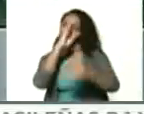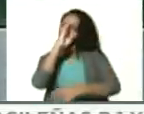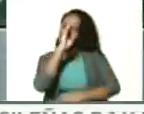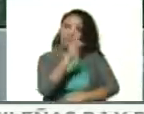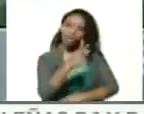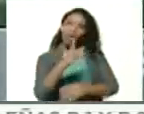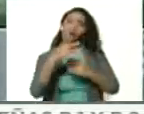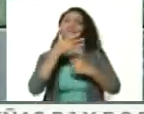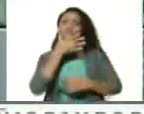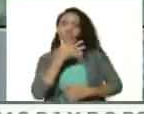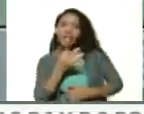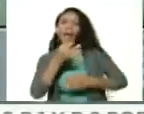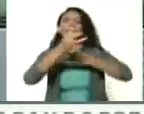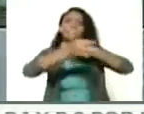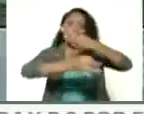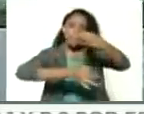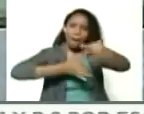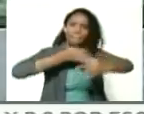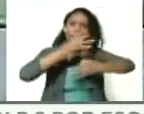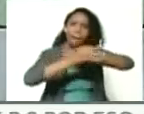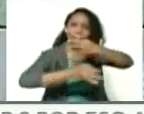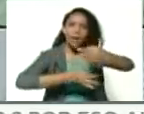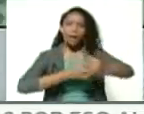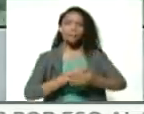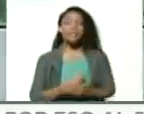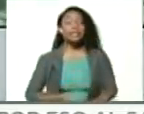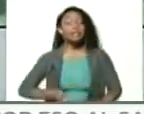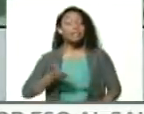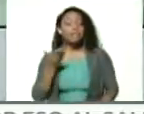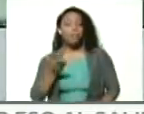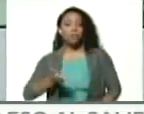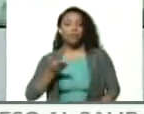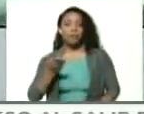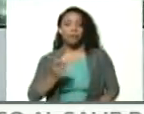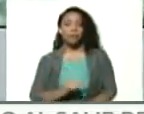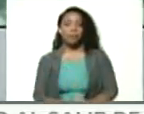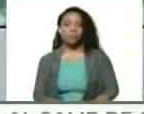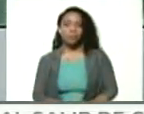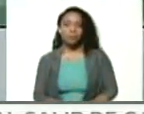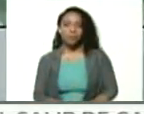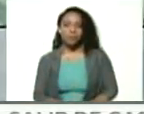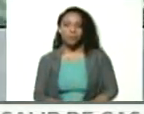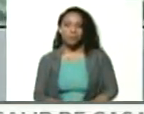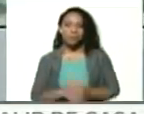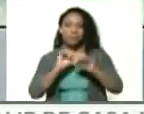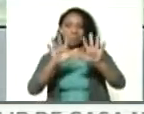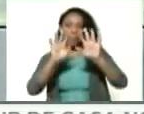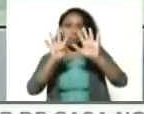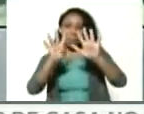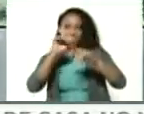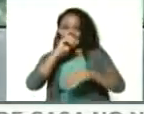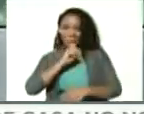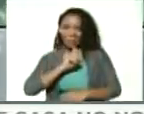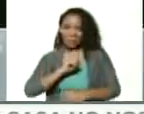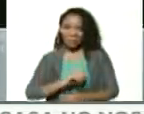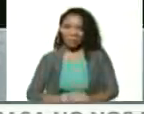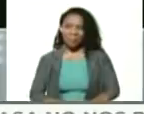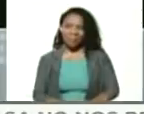sencillo, explicativo, muy importante. Son 19 años, Ernesto.